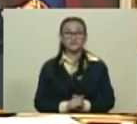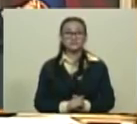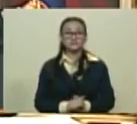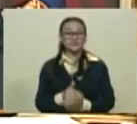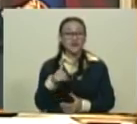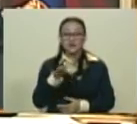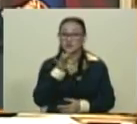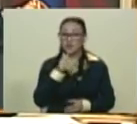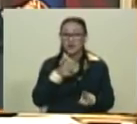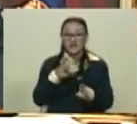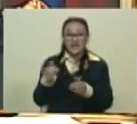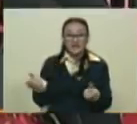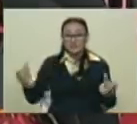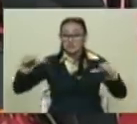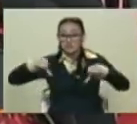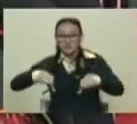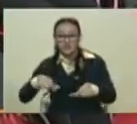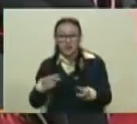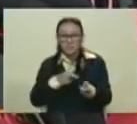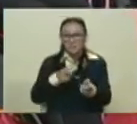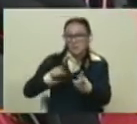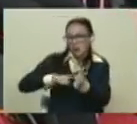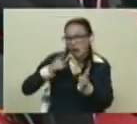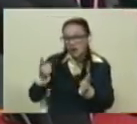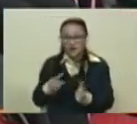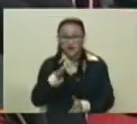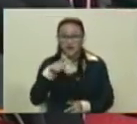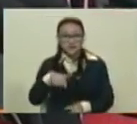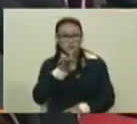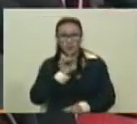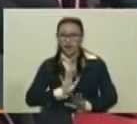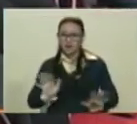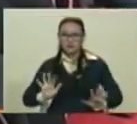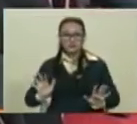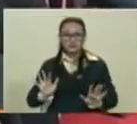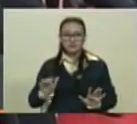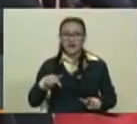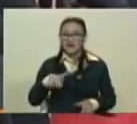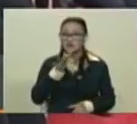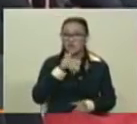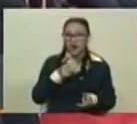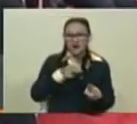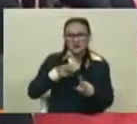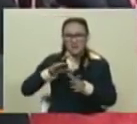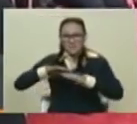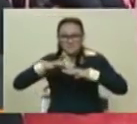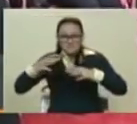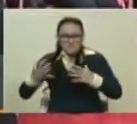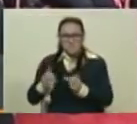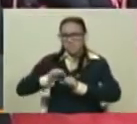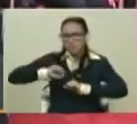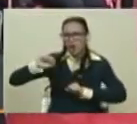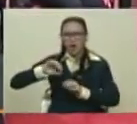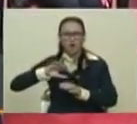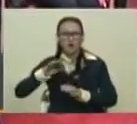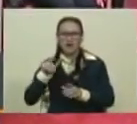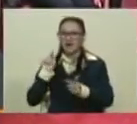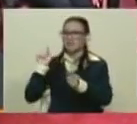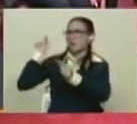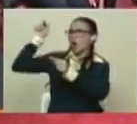Aquí no hay armas de destrucción masiva. Aquí no hay, no tenemos misiles nucleares apuntando a ningún país del